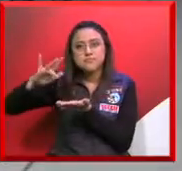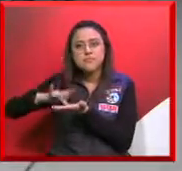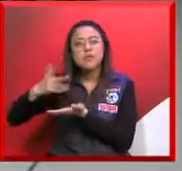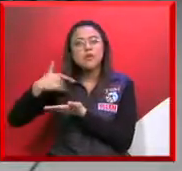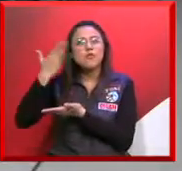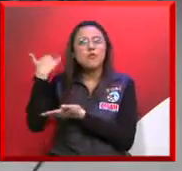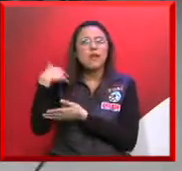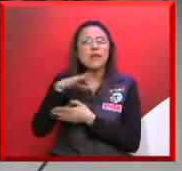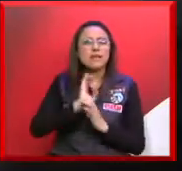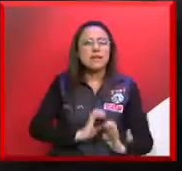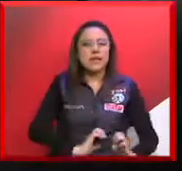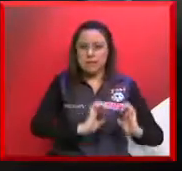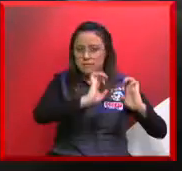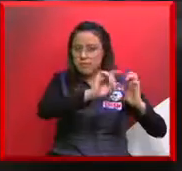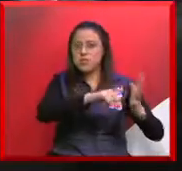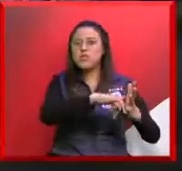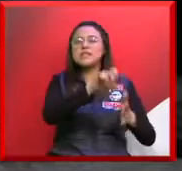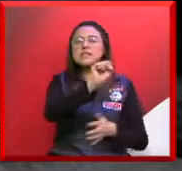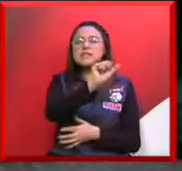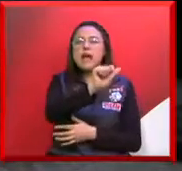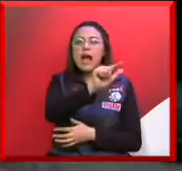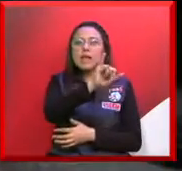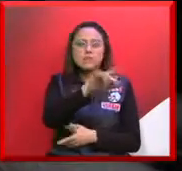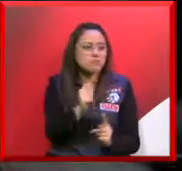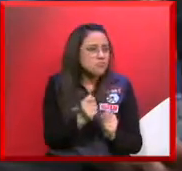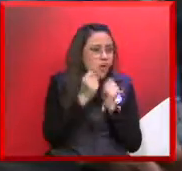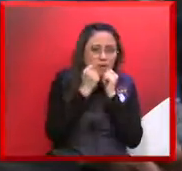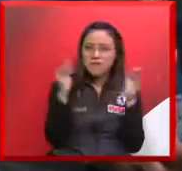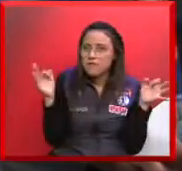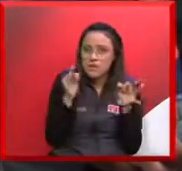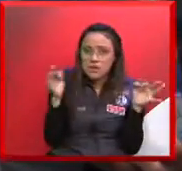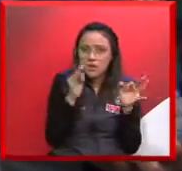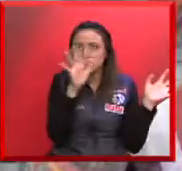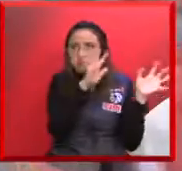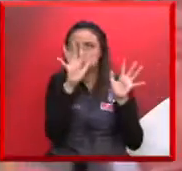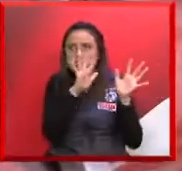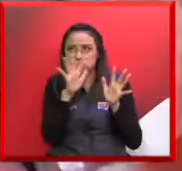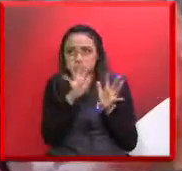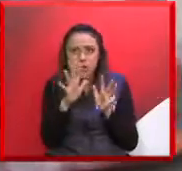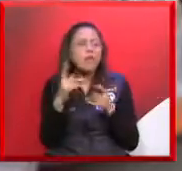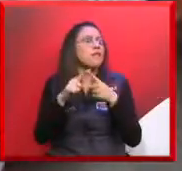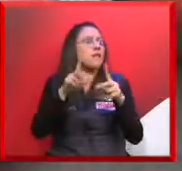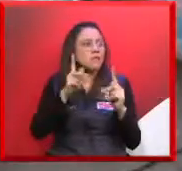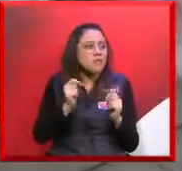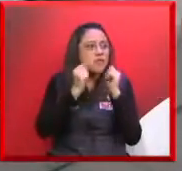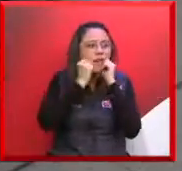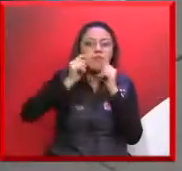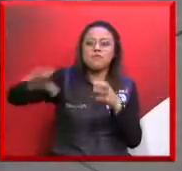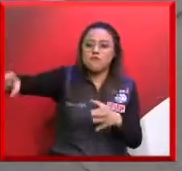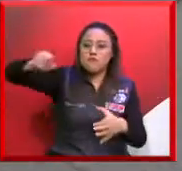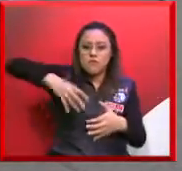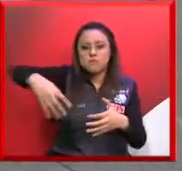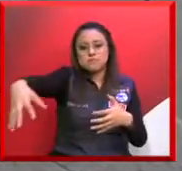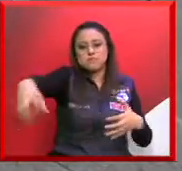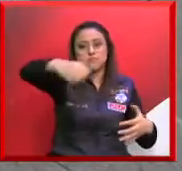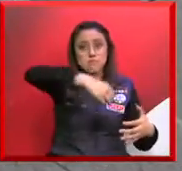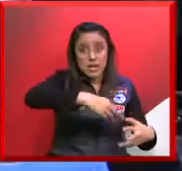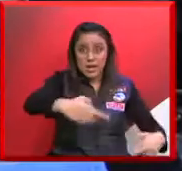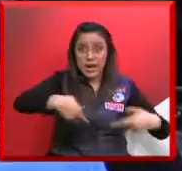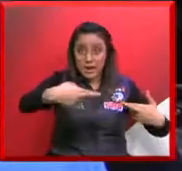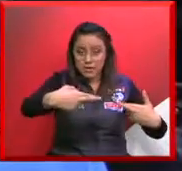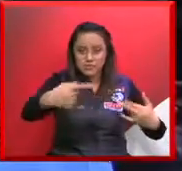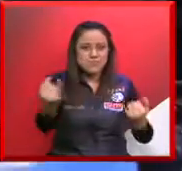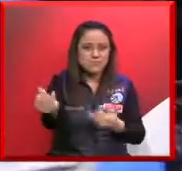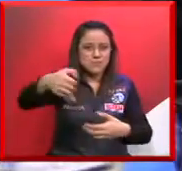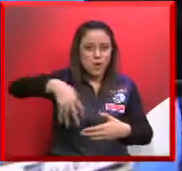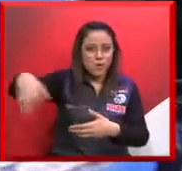de Grupo Salinas y sin importar el frío, la lluvia y la neblina, llenamos bolsas y bolsas no solo con regalos, sino